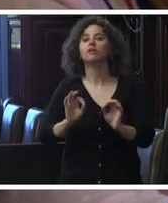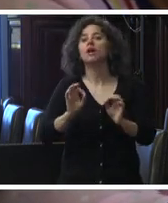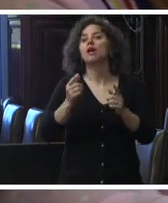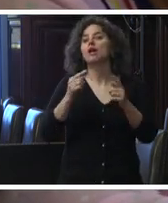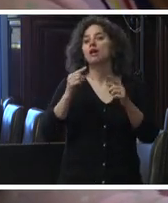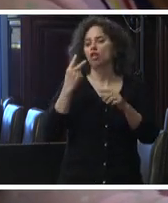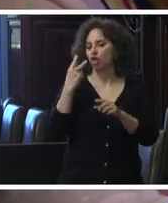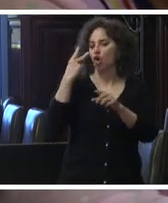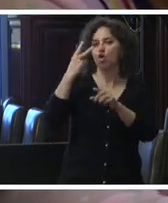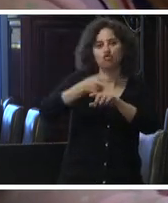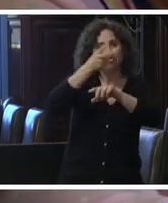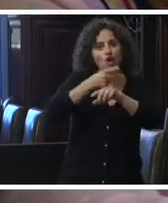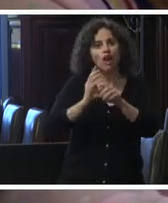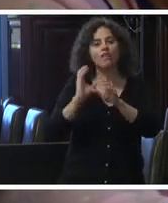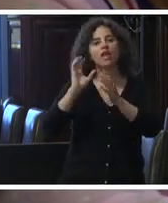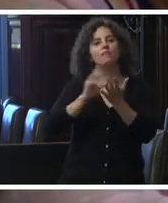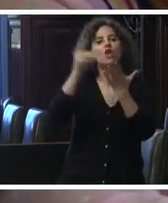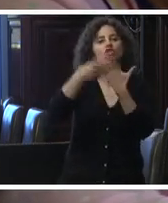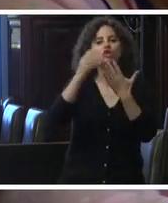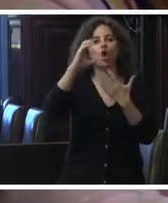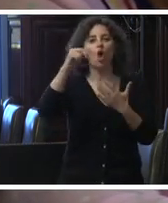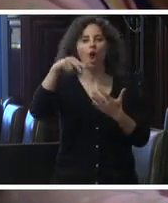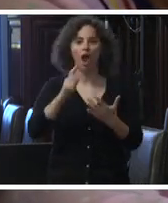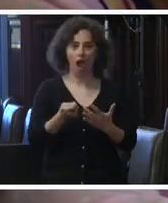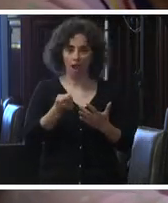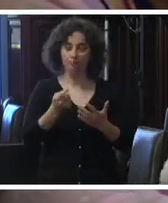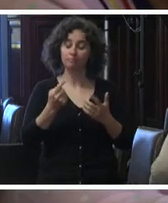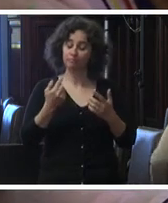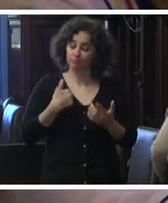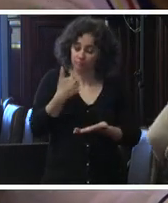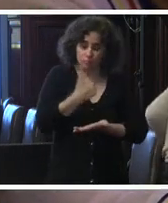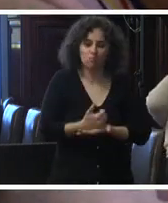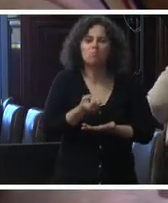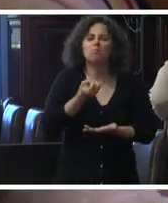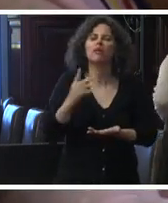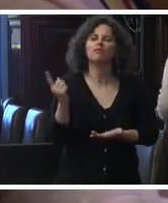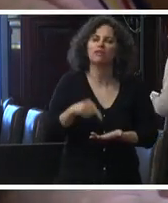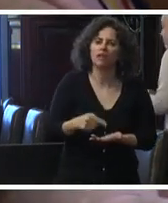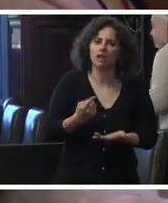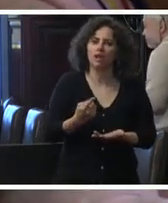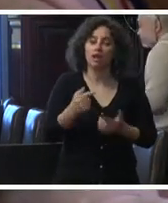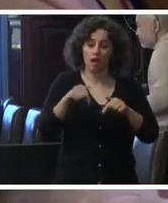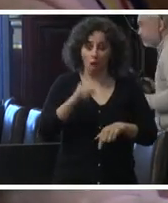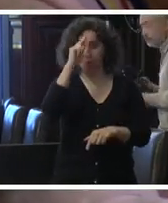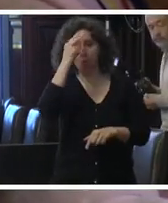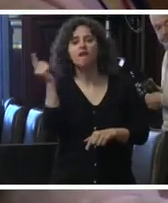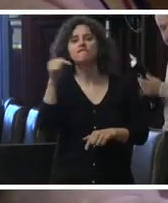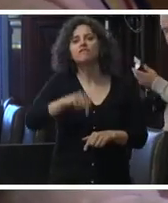a 2 horas del proyecto Conga. Mi presencia acá en